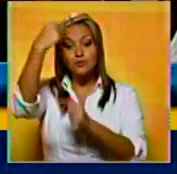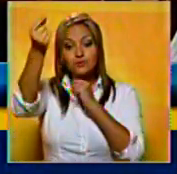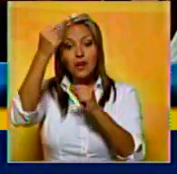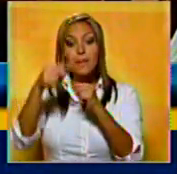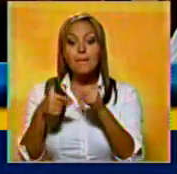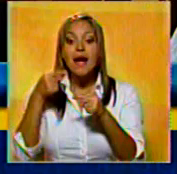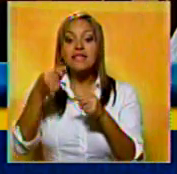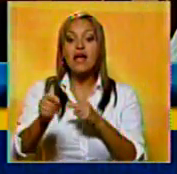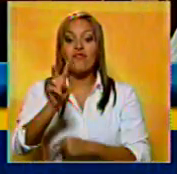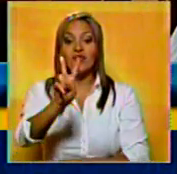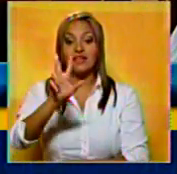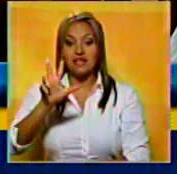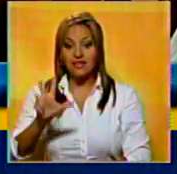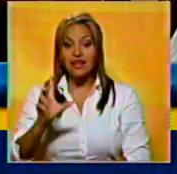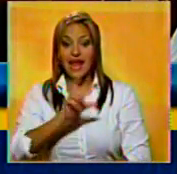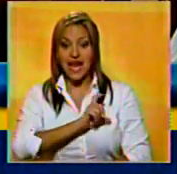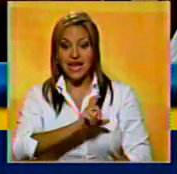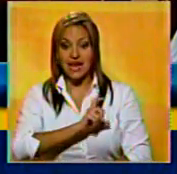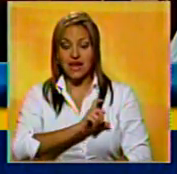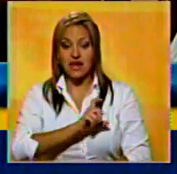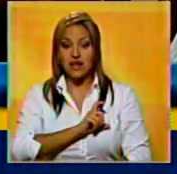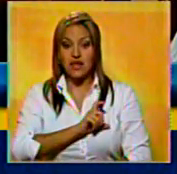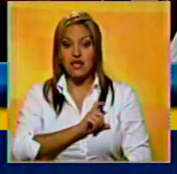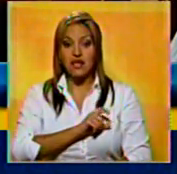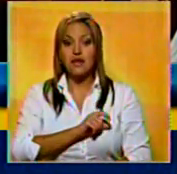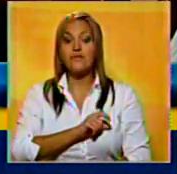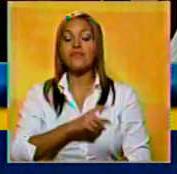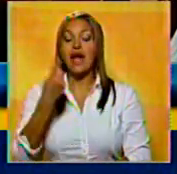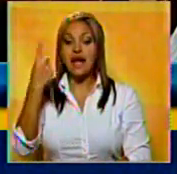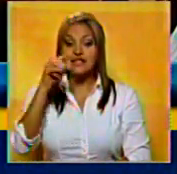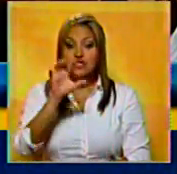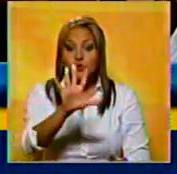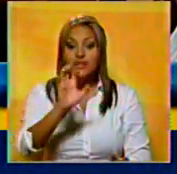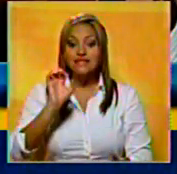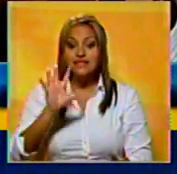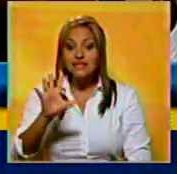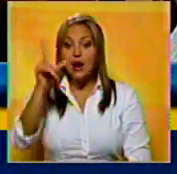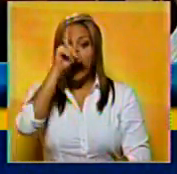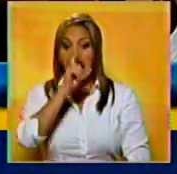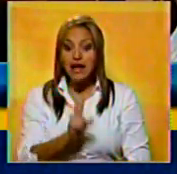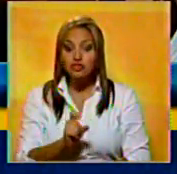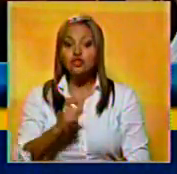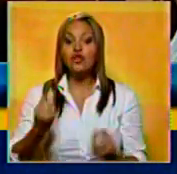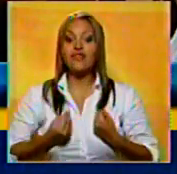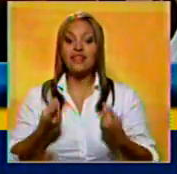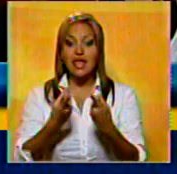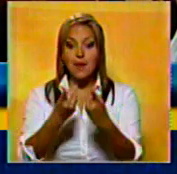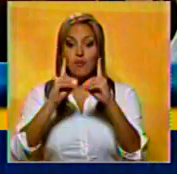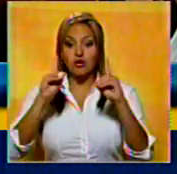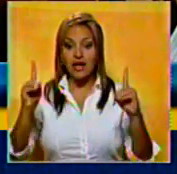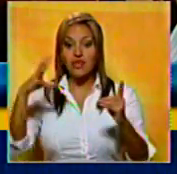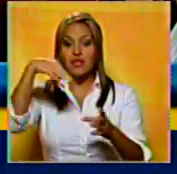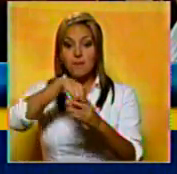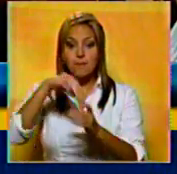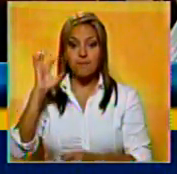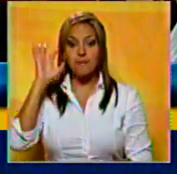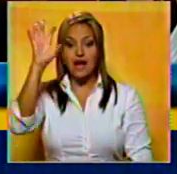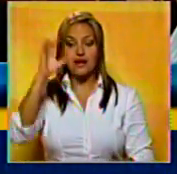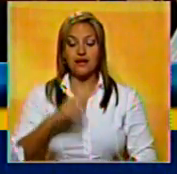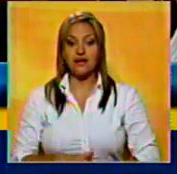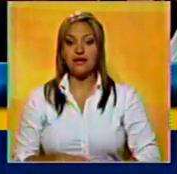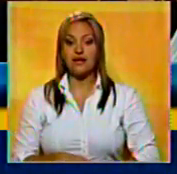día de mañana, 23 de enero, en donde se cumplen 55 años de vida democrática en el país,